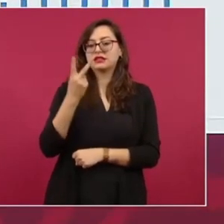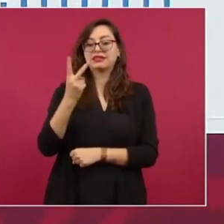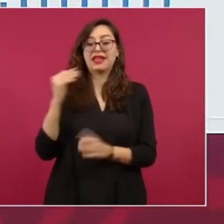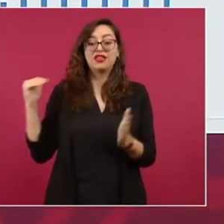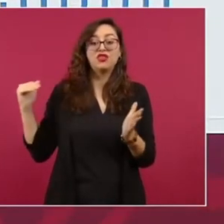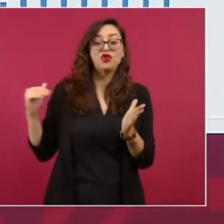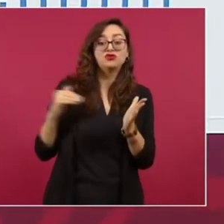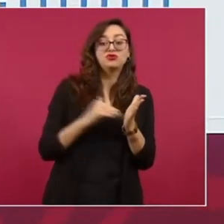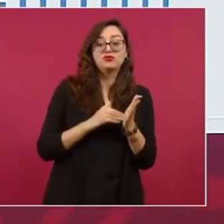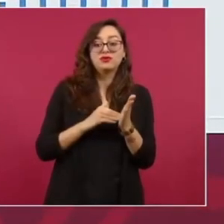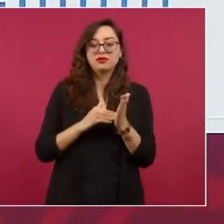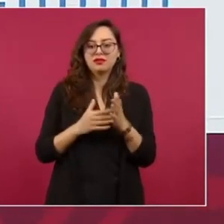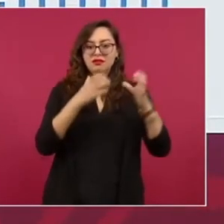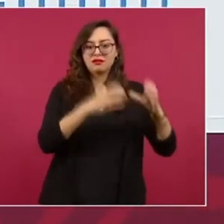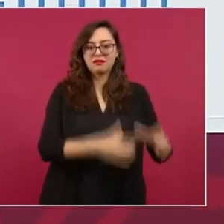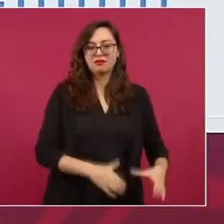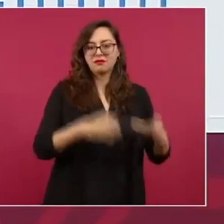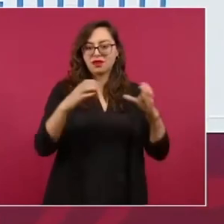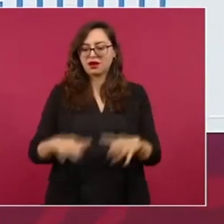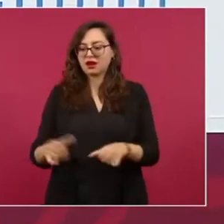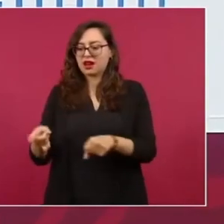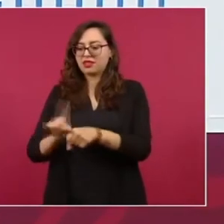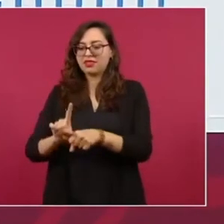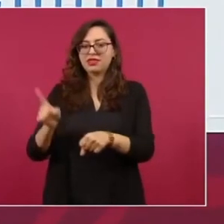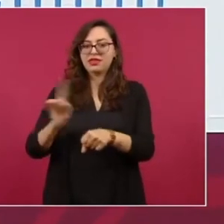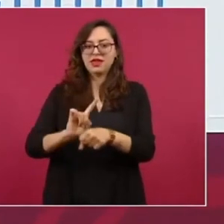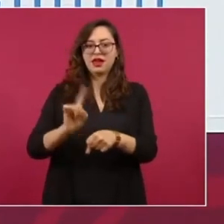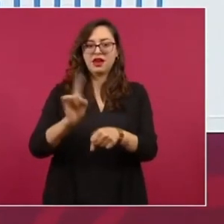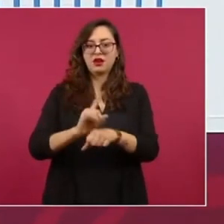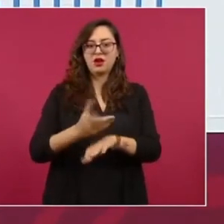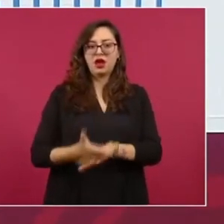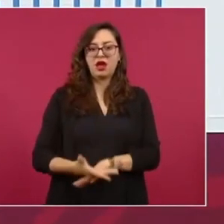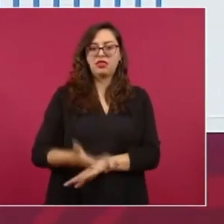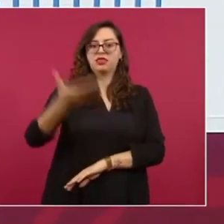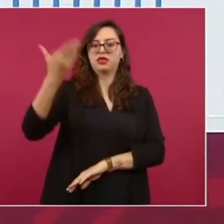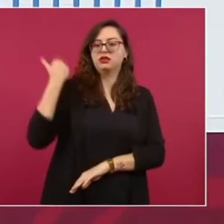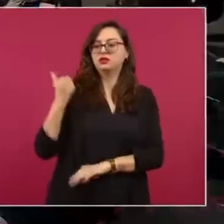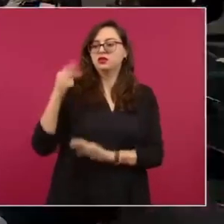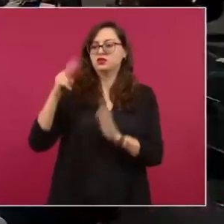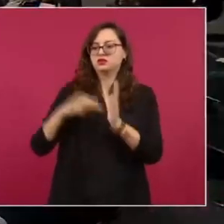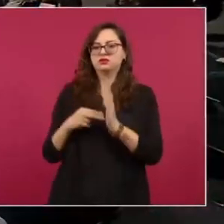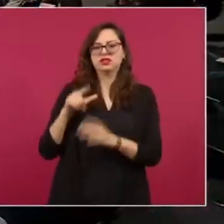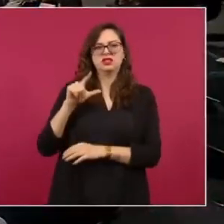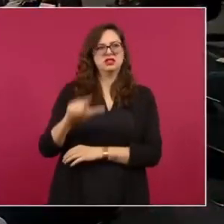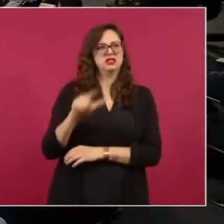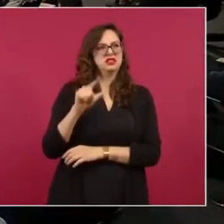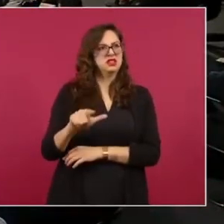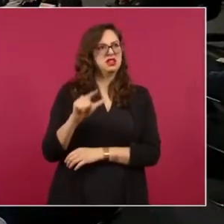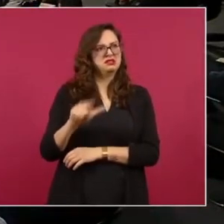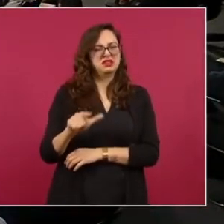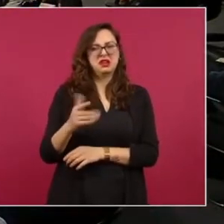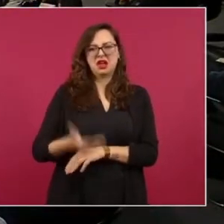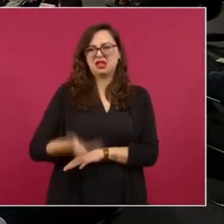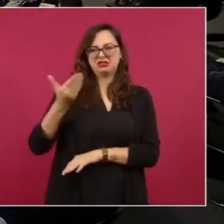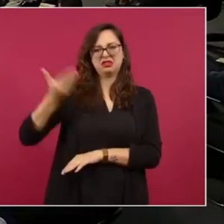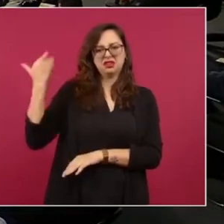72.000, y antes estaba acá, hay otra de 80.